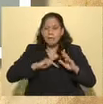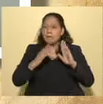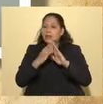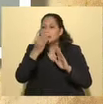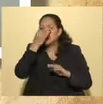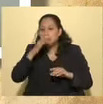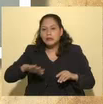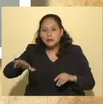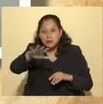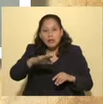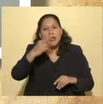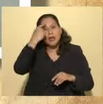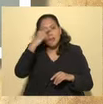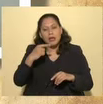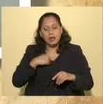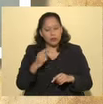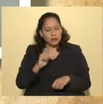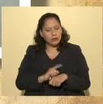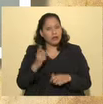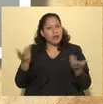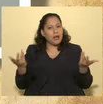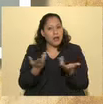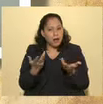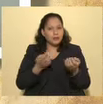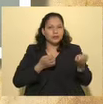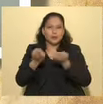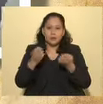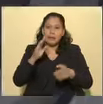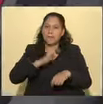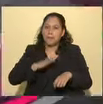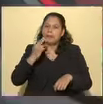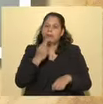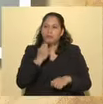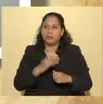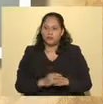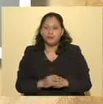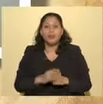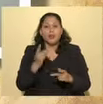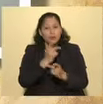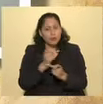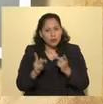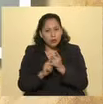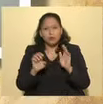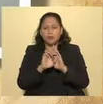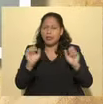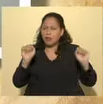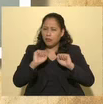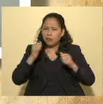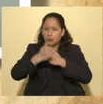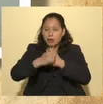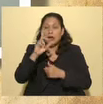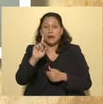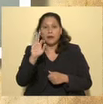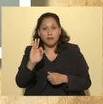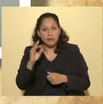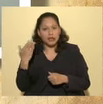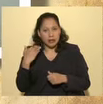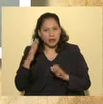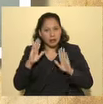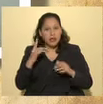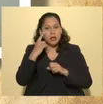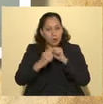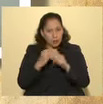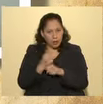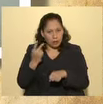y de tu colonia, con la intención de que lo practiques pues de manera más frecuente. Grandes proyectos como el Maratón de la Ciudad de México que hicimos, que sin duda alguna desde el